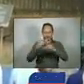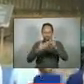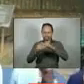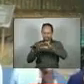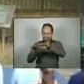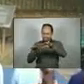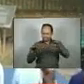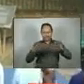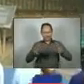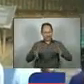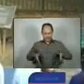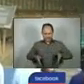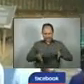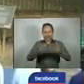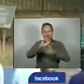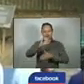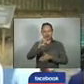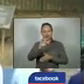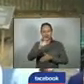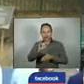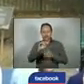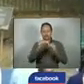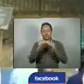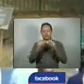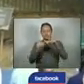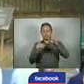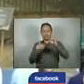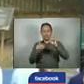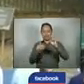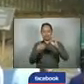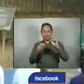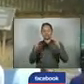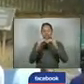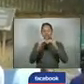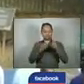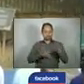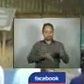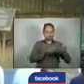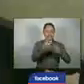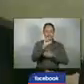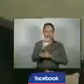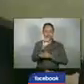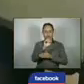pavimentamos la calle del cacerío de La Joya y El Potrero, y la calle del cacerío del Mozote.